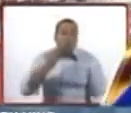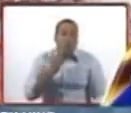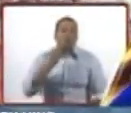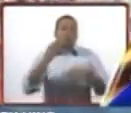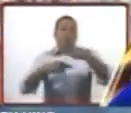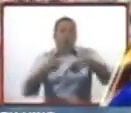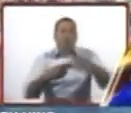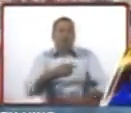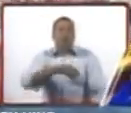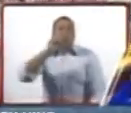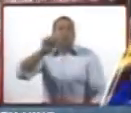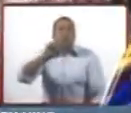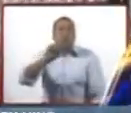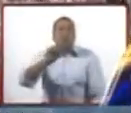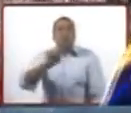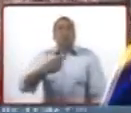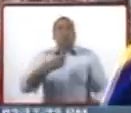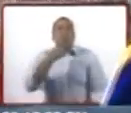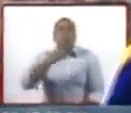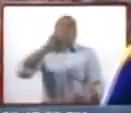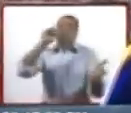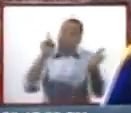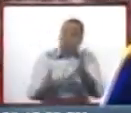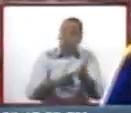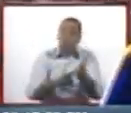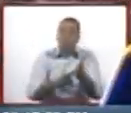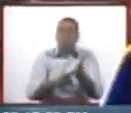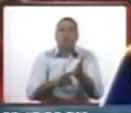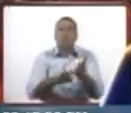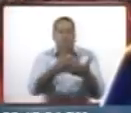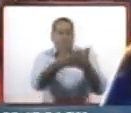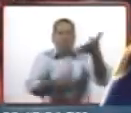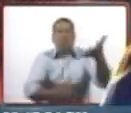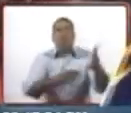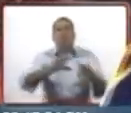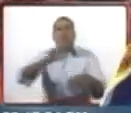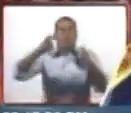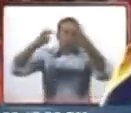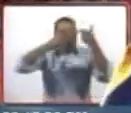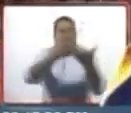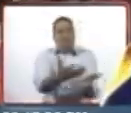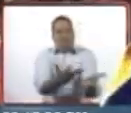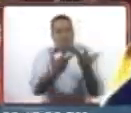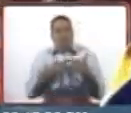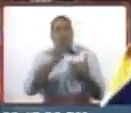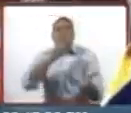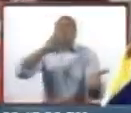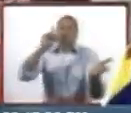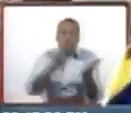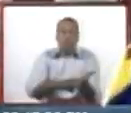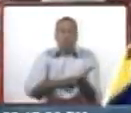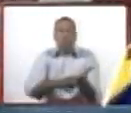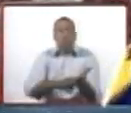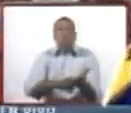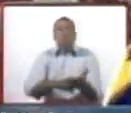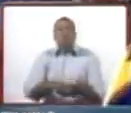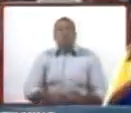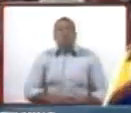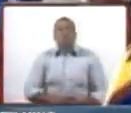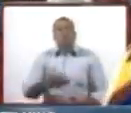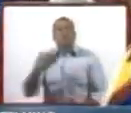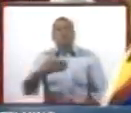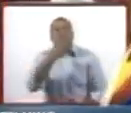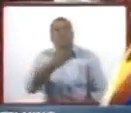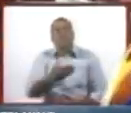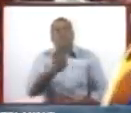socialista va a cumplir el mandato que nos da el comandante en diciembre, diciendo: